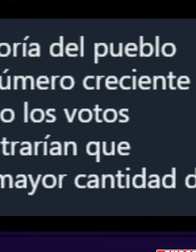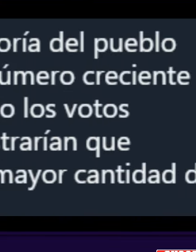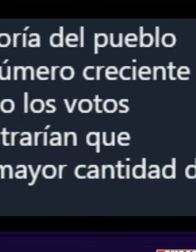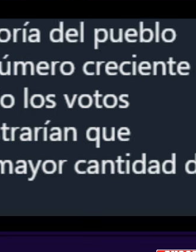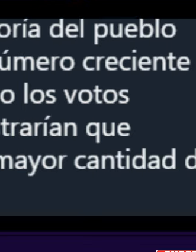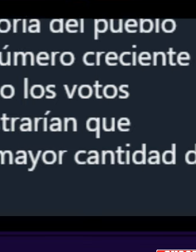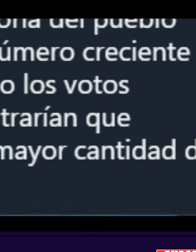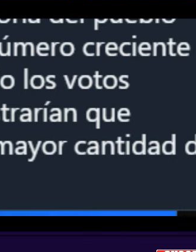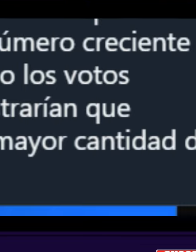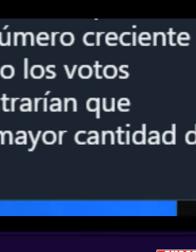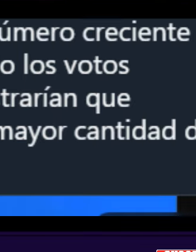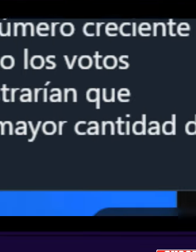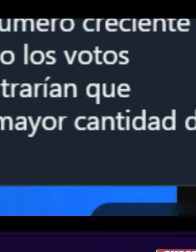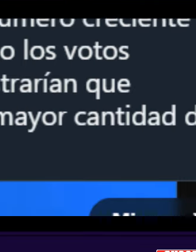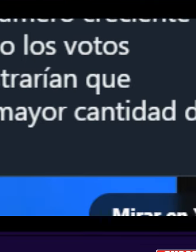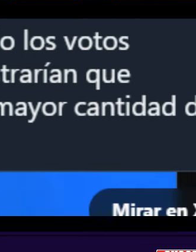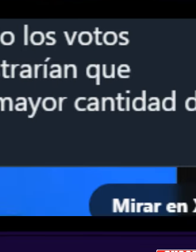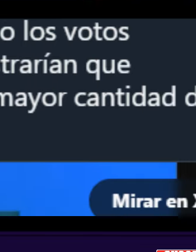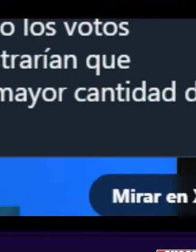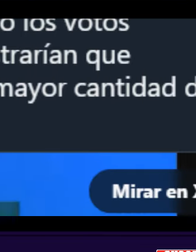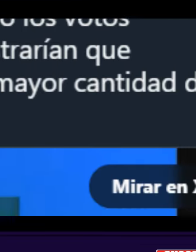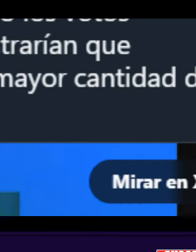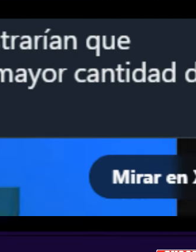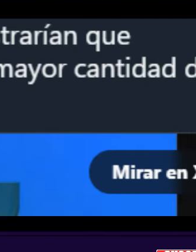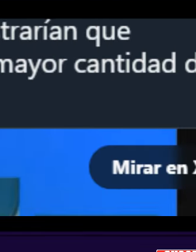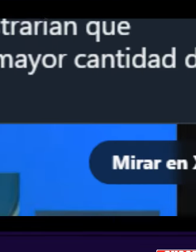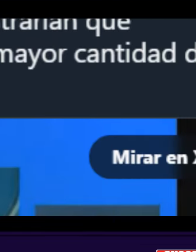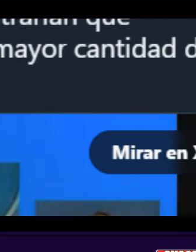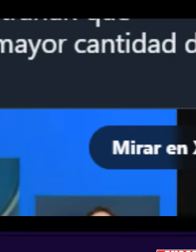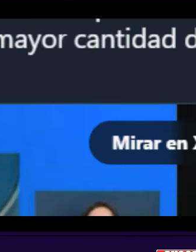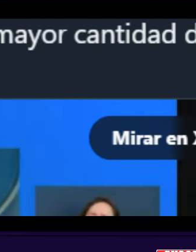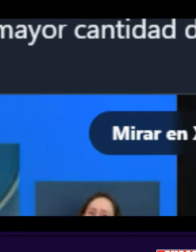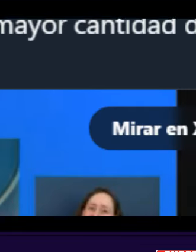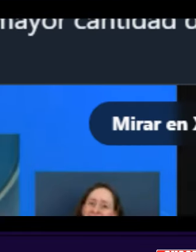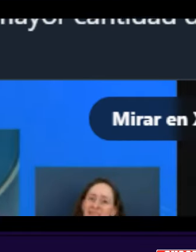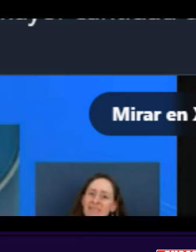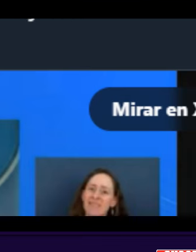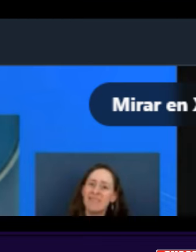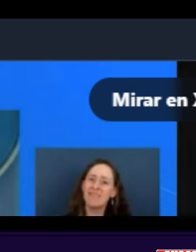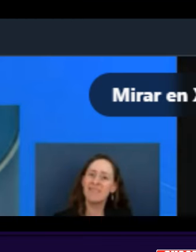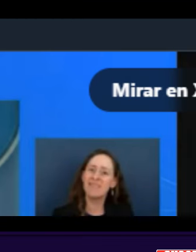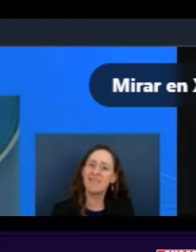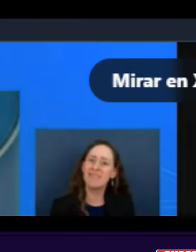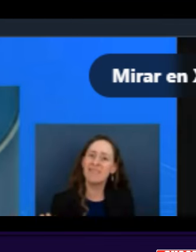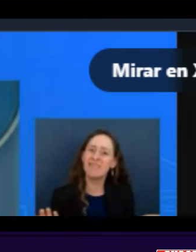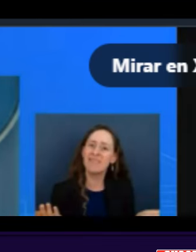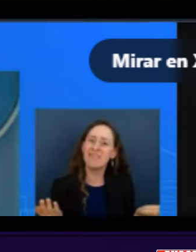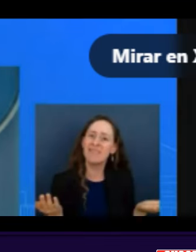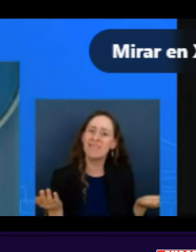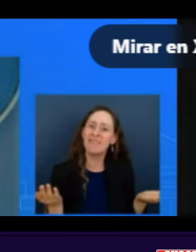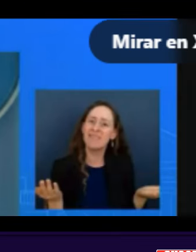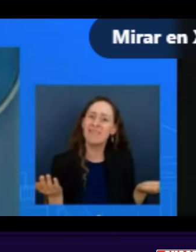CNE no han proporcionado votos completos, detallados y contados porque demostraría que Edmundo González Urrutia ganó